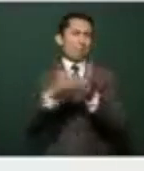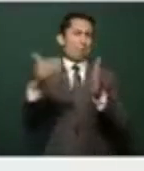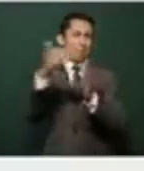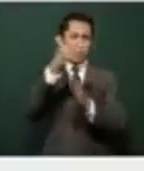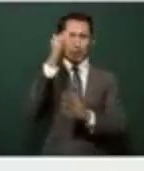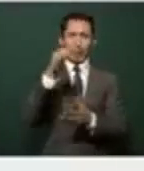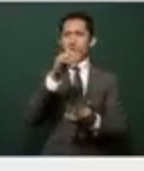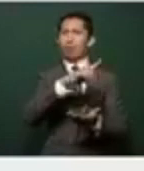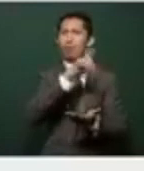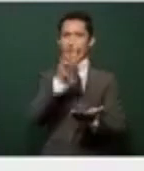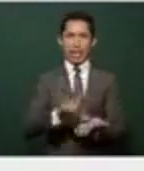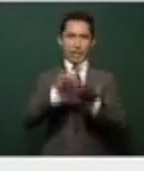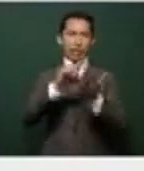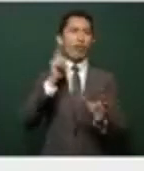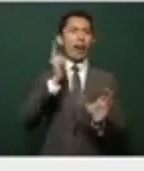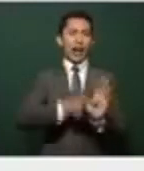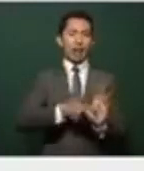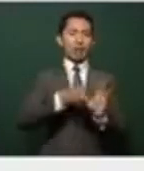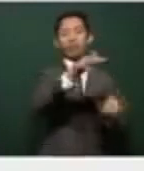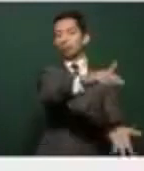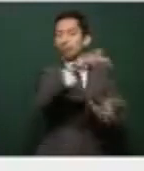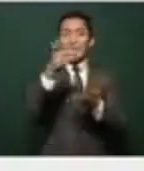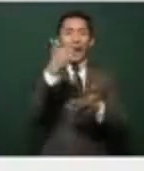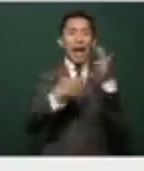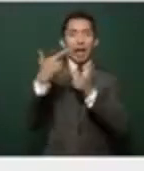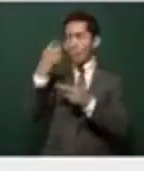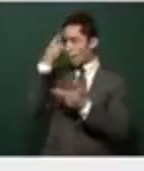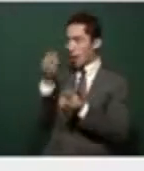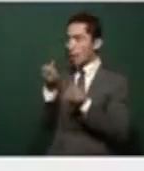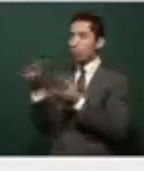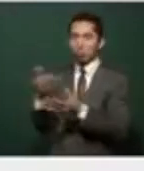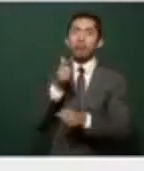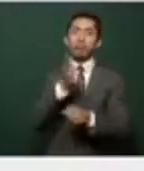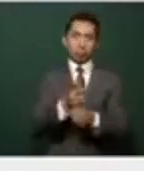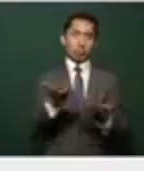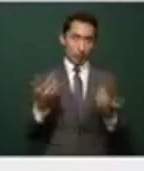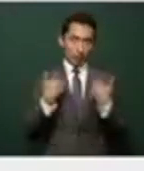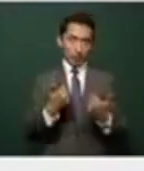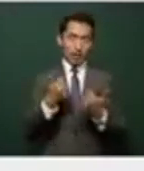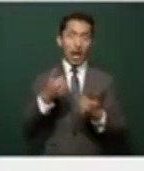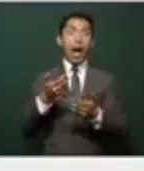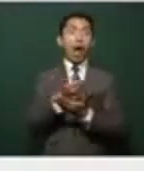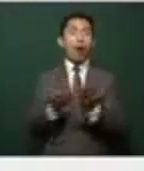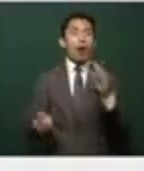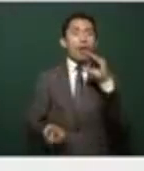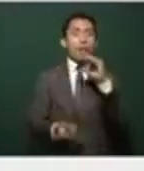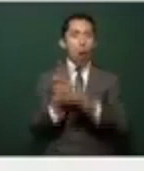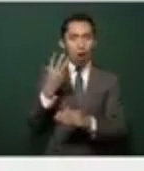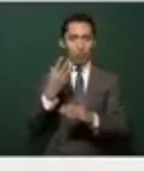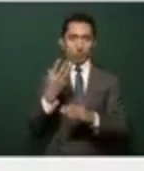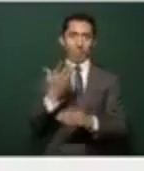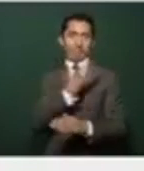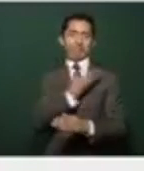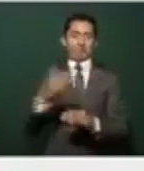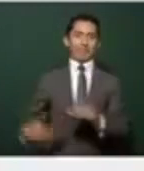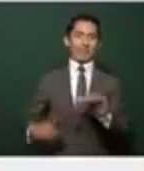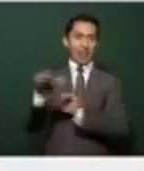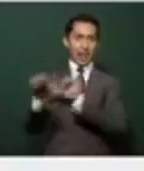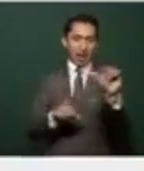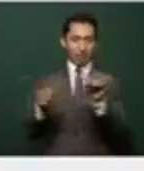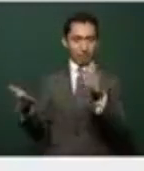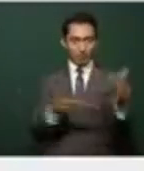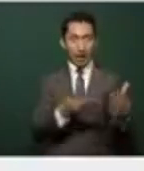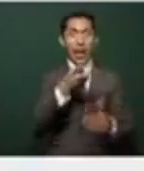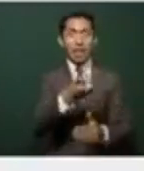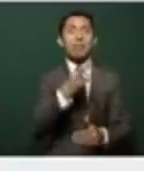recuperados y regresados a la Federación en esta administración, lo que pues les puede demostrar que quizá Hidalgo es uno de